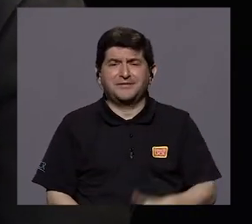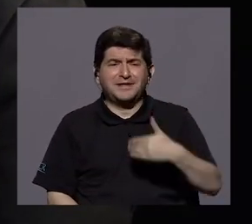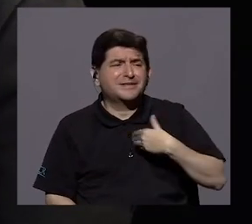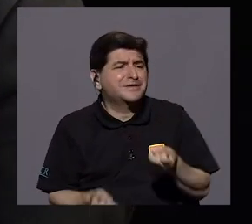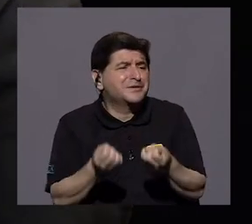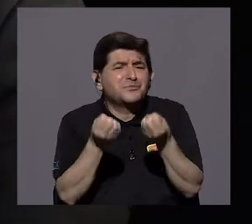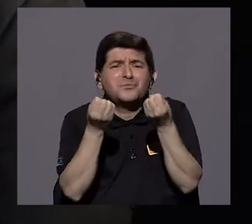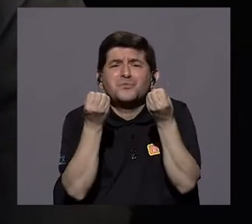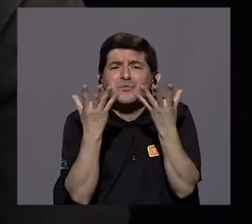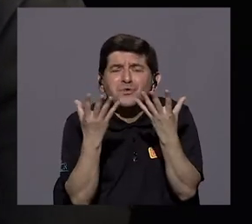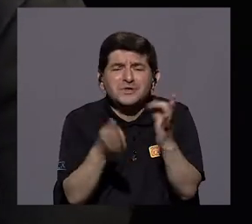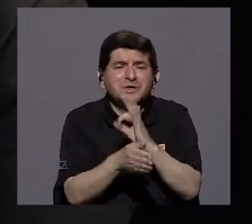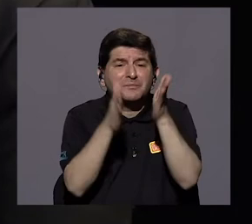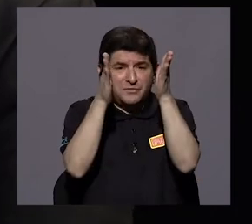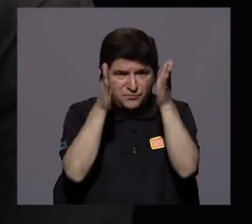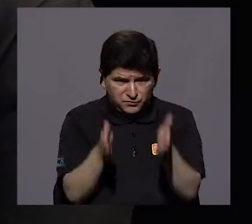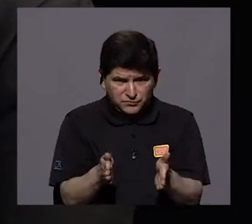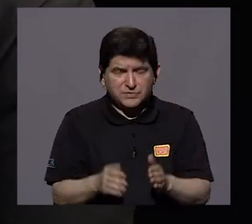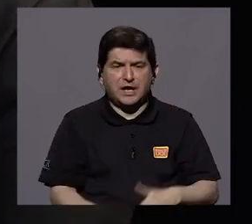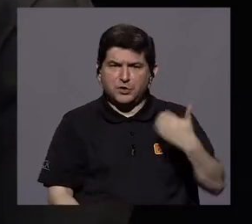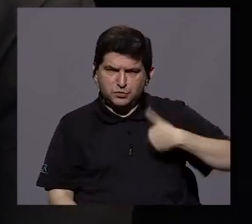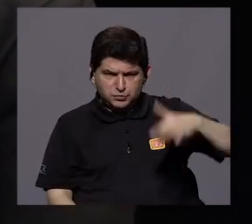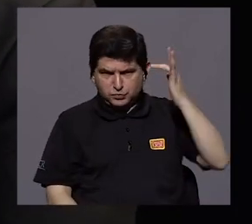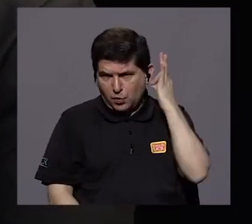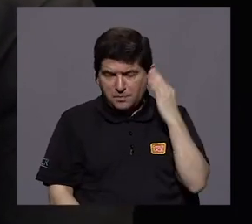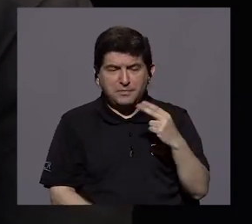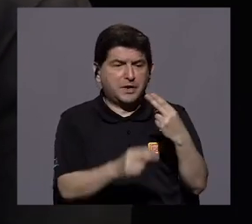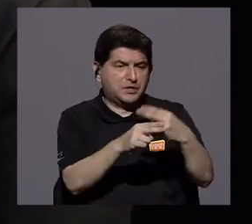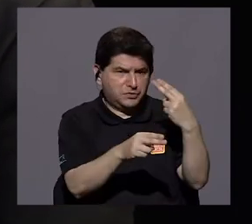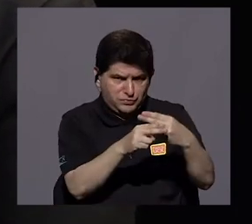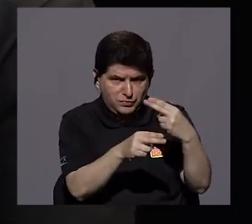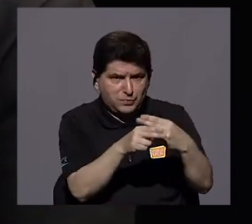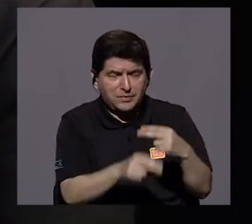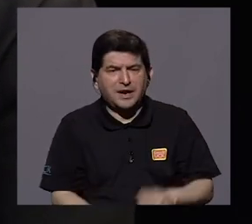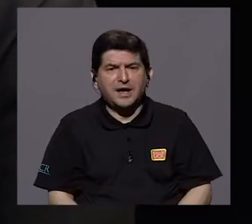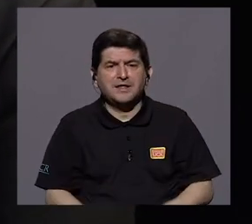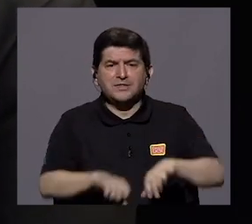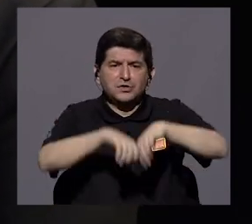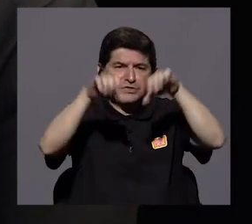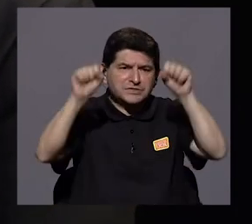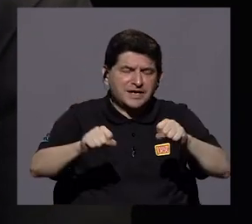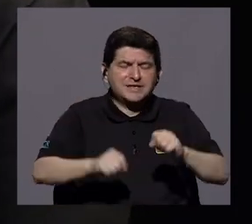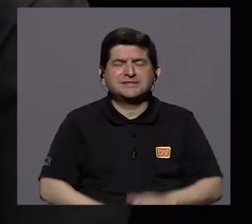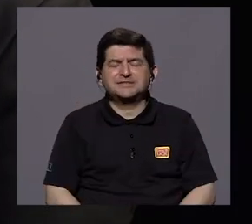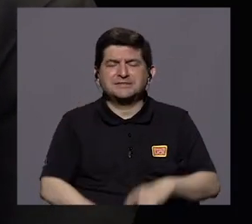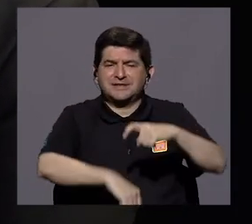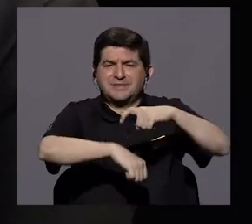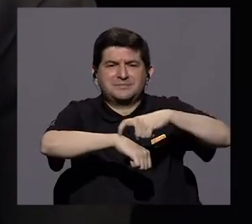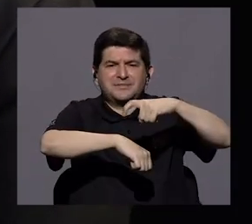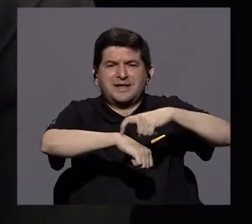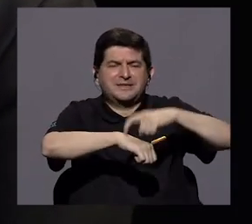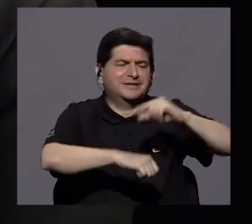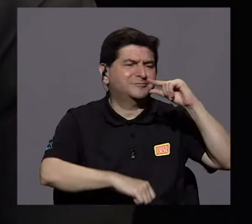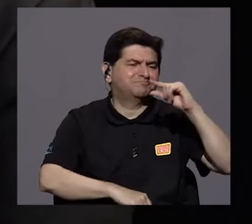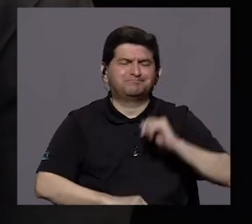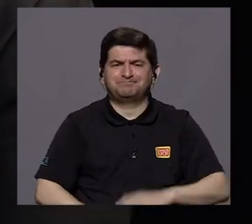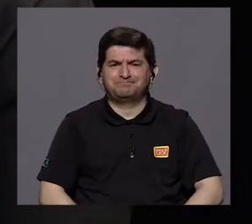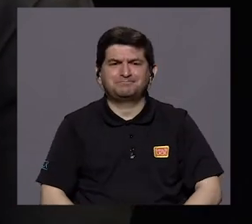tener una gran cantidad de funcionarios y funcionarias nombradas en régimen de interinazgo.